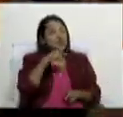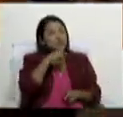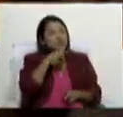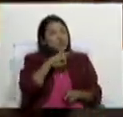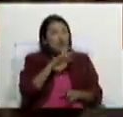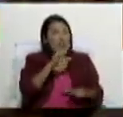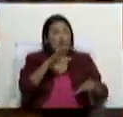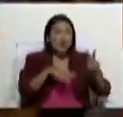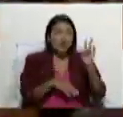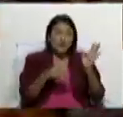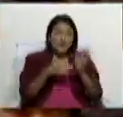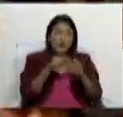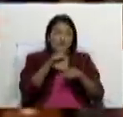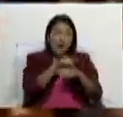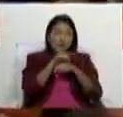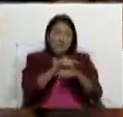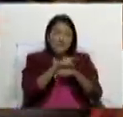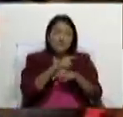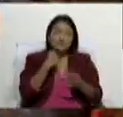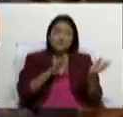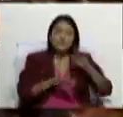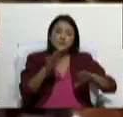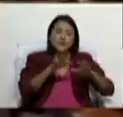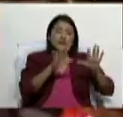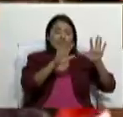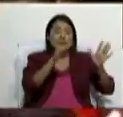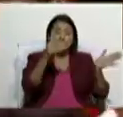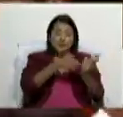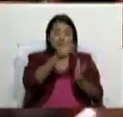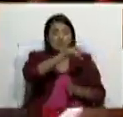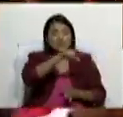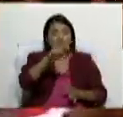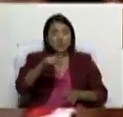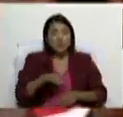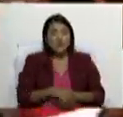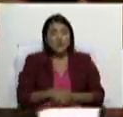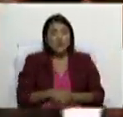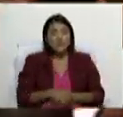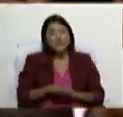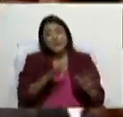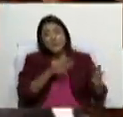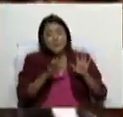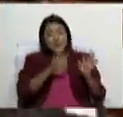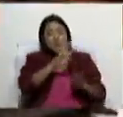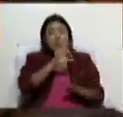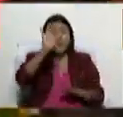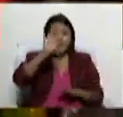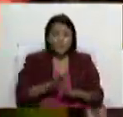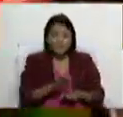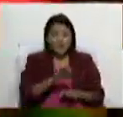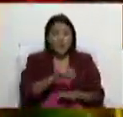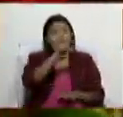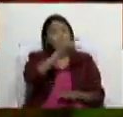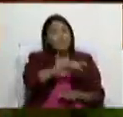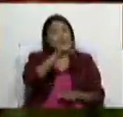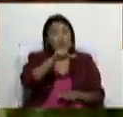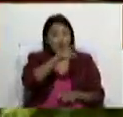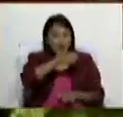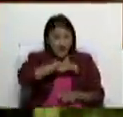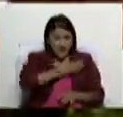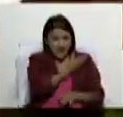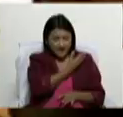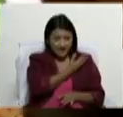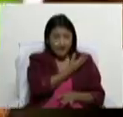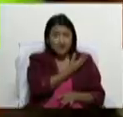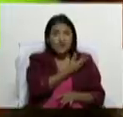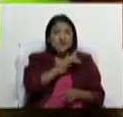de 12.000 ataques, han fallecido más de 10.000 personas. Se estima que el 40% de la población que está en Gaza son